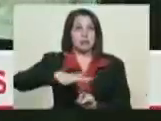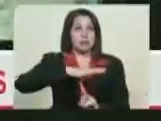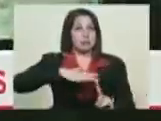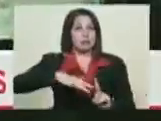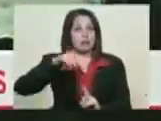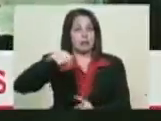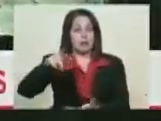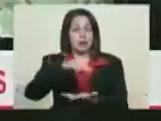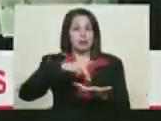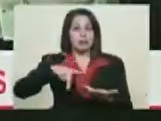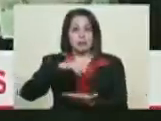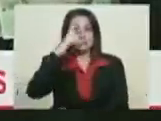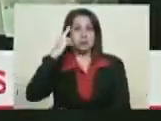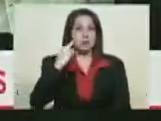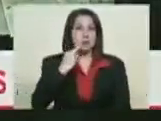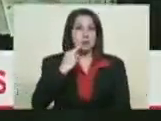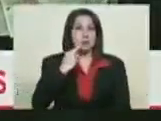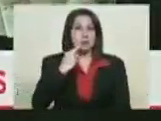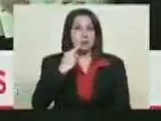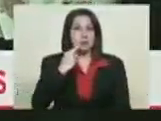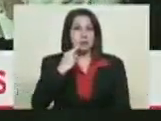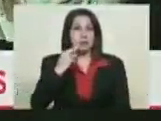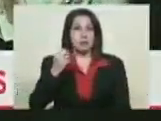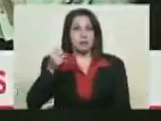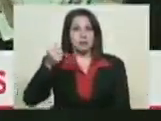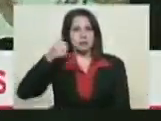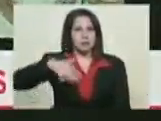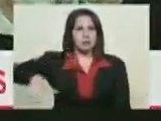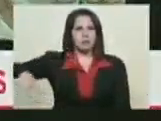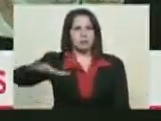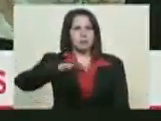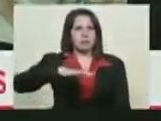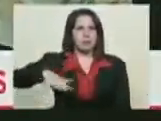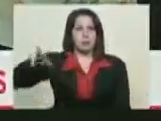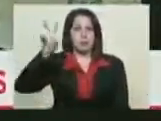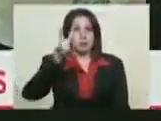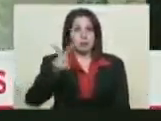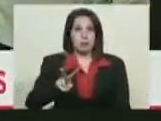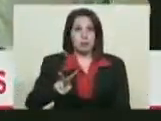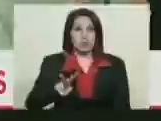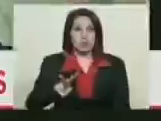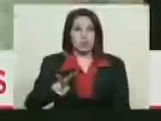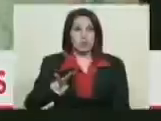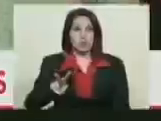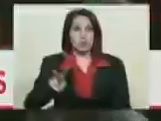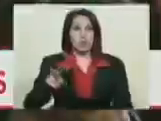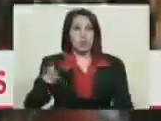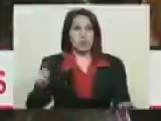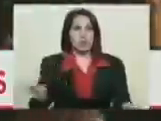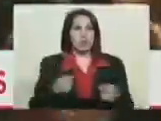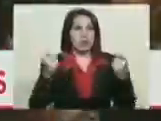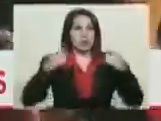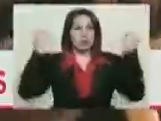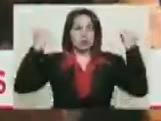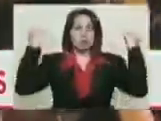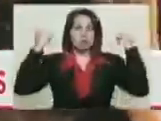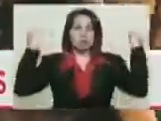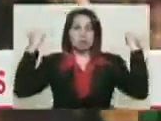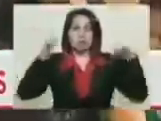en la Plaza Bolívar, el pueblo venezolano celebra igualmente las